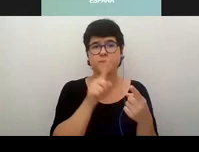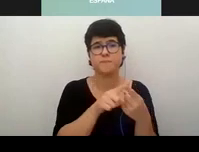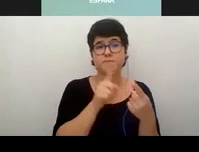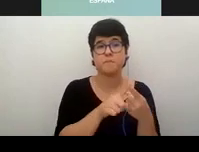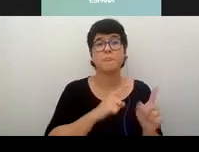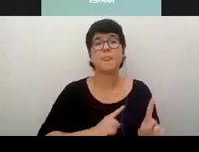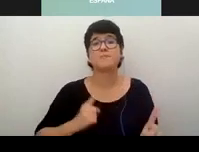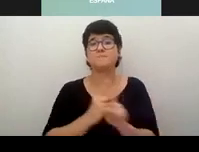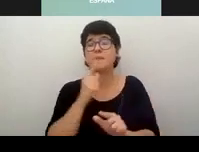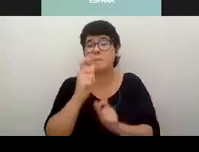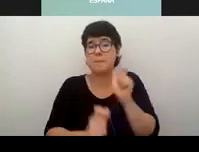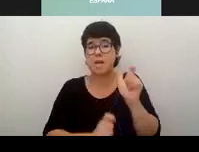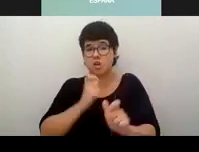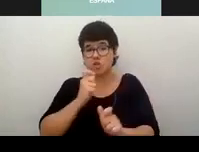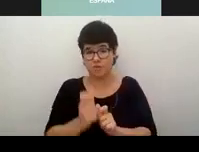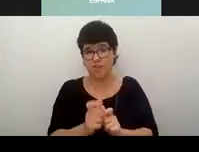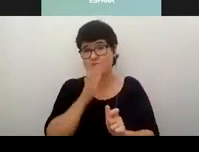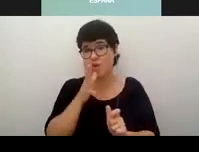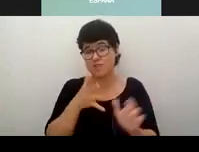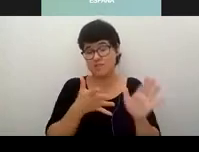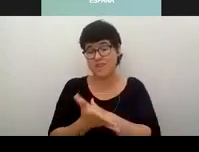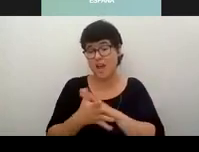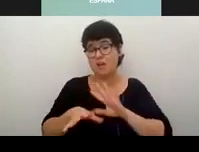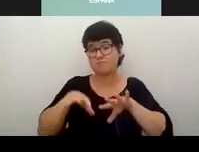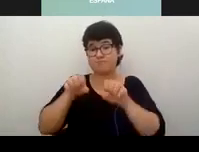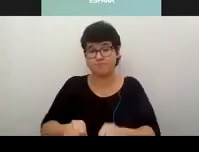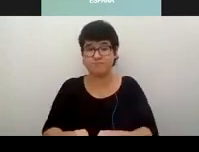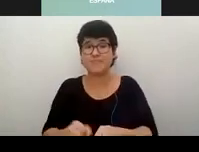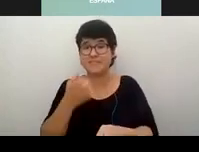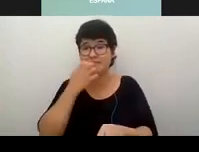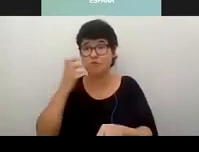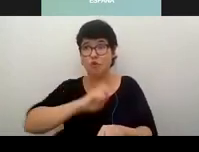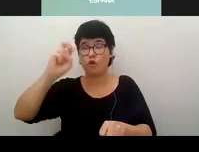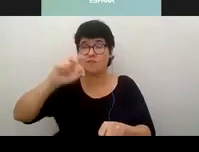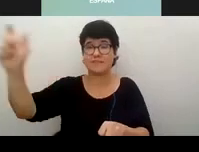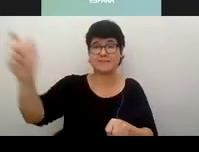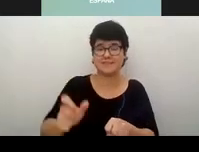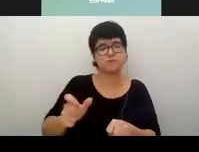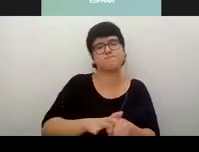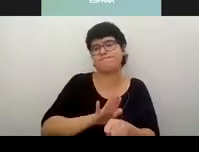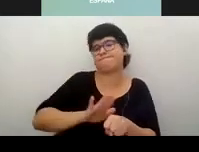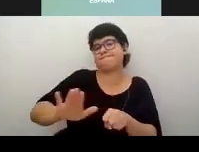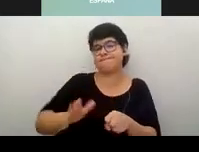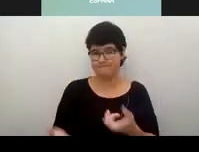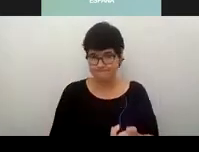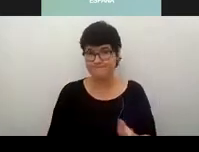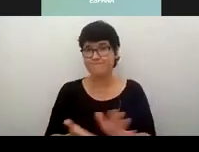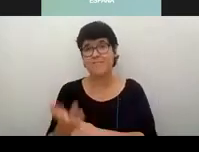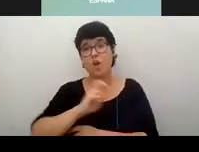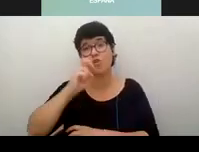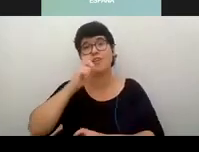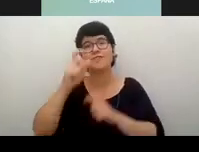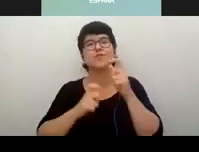muy sencilla, porque están ocupando un lugar. Entonces, si viene alguna bacteria turista, que la hemos